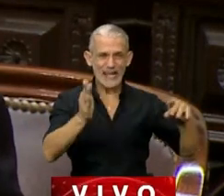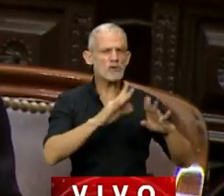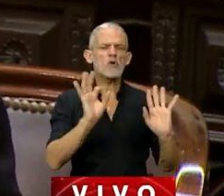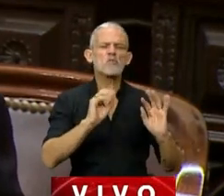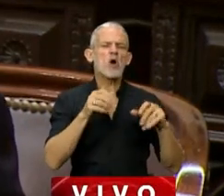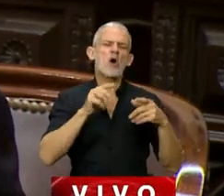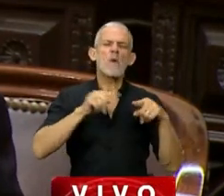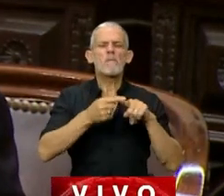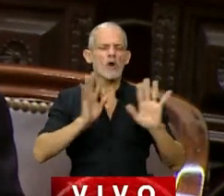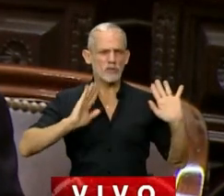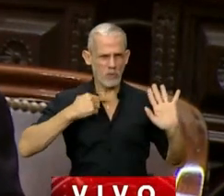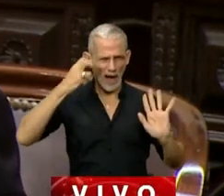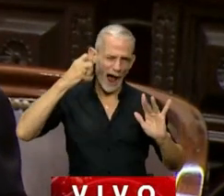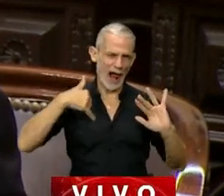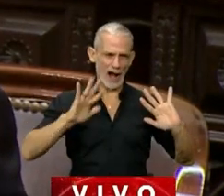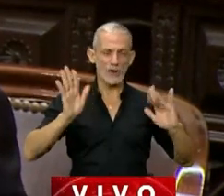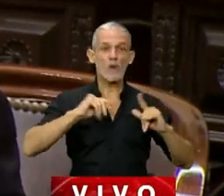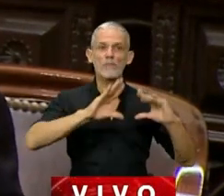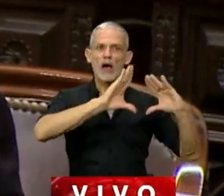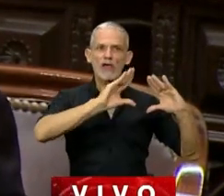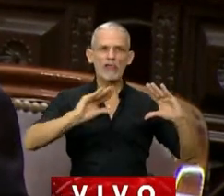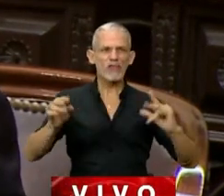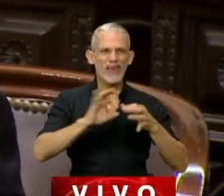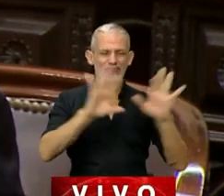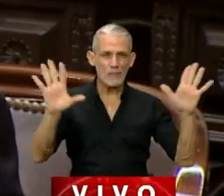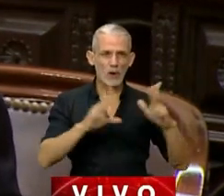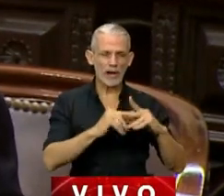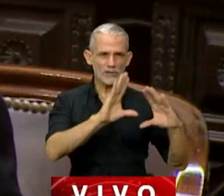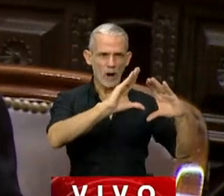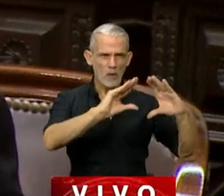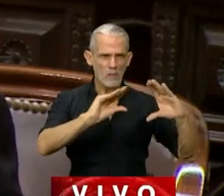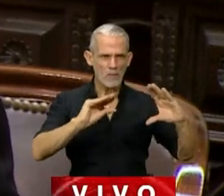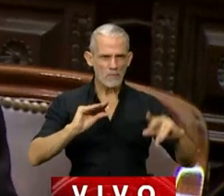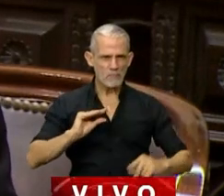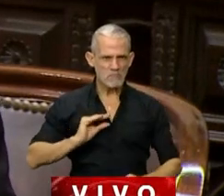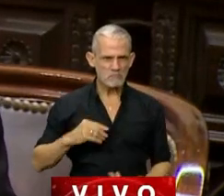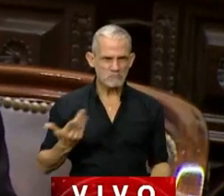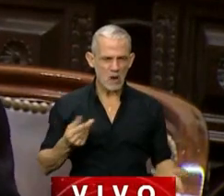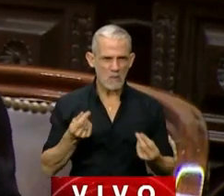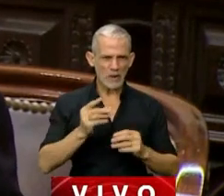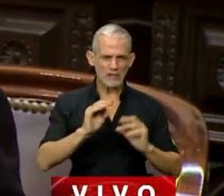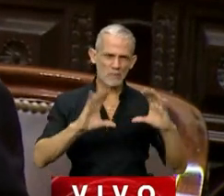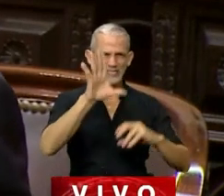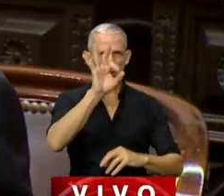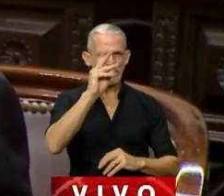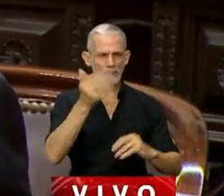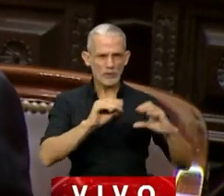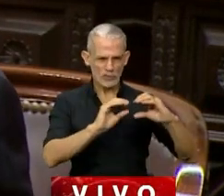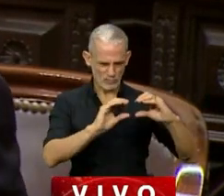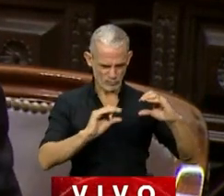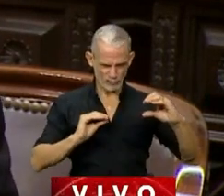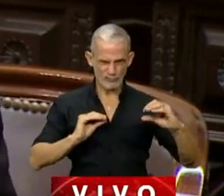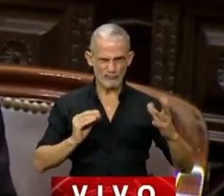de partidos políticos, simplemente de cómo hemos ido perdiendo con la democracia la participación de las provincias, se repartía más del